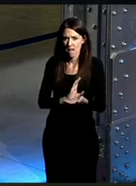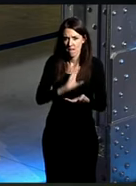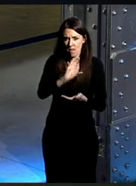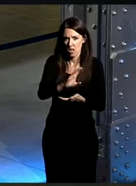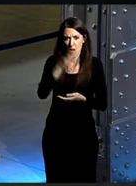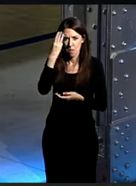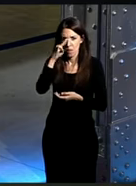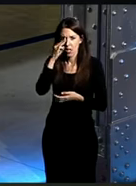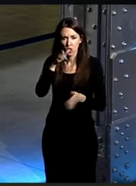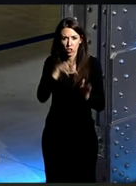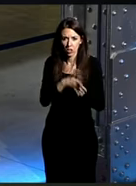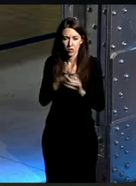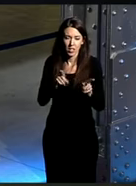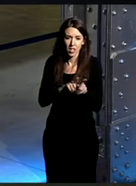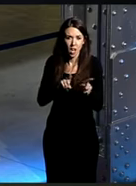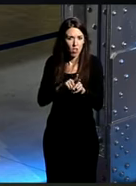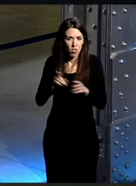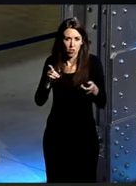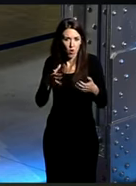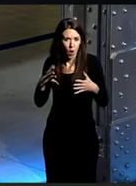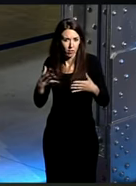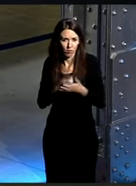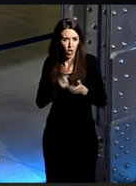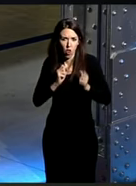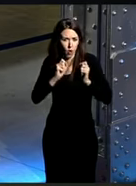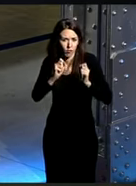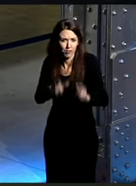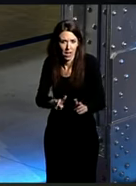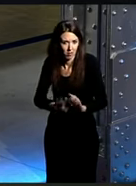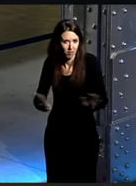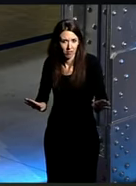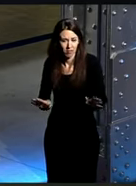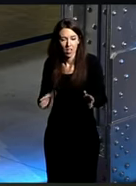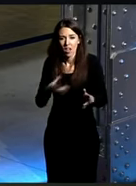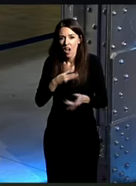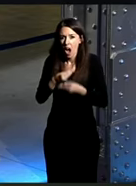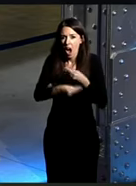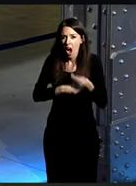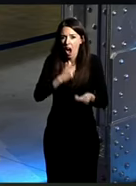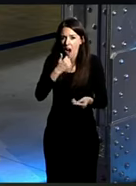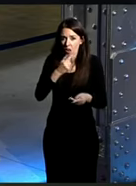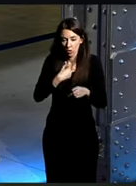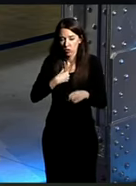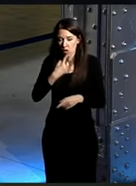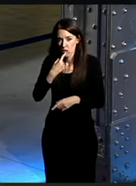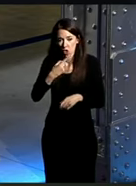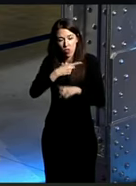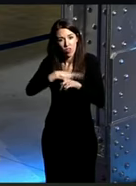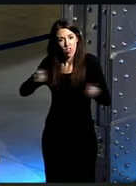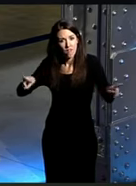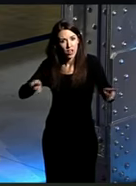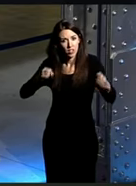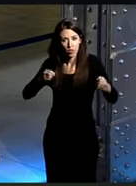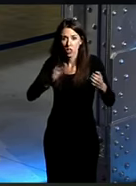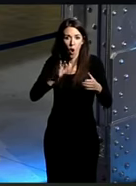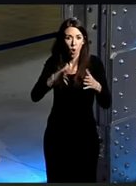en México, fue muy cortés. Quemamos las naves. Dijimos, bueno, vamos a hacer algo totalmente distinto. Yo dije, voy a hacer algo totalmente distinto o me voy de